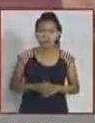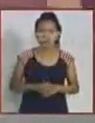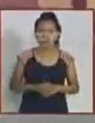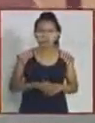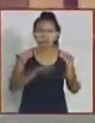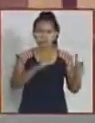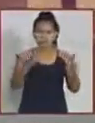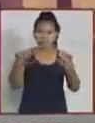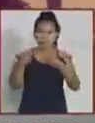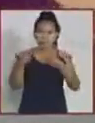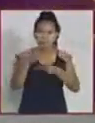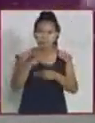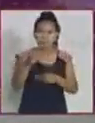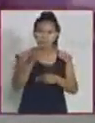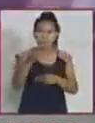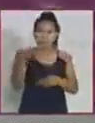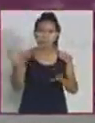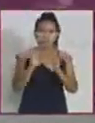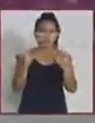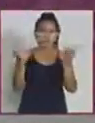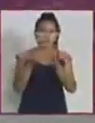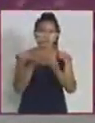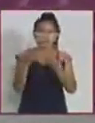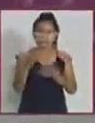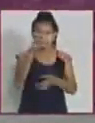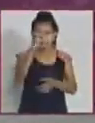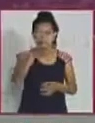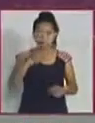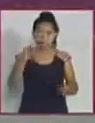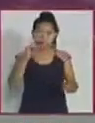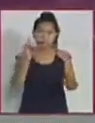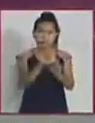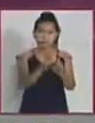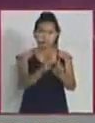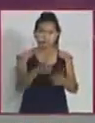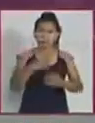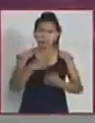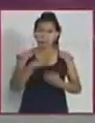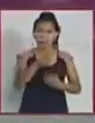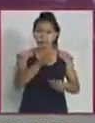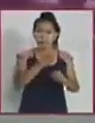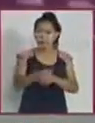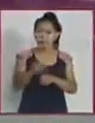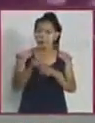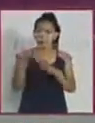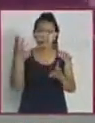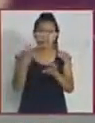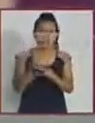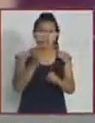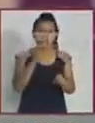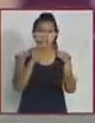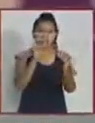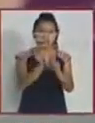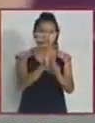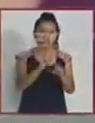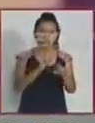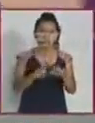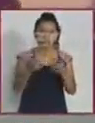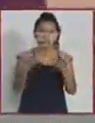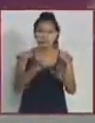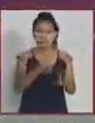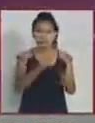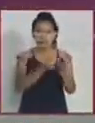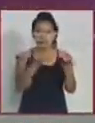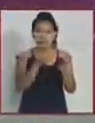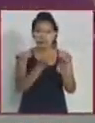Vecinos y algunos familiares de las víctimas habrían interceptado a este individuo, a quien le reclaman por lo sucedido. Lo más llamativo del hecho es que el micro fue